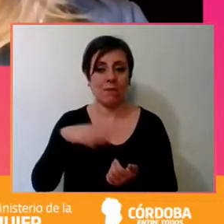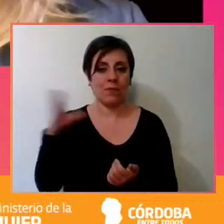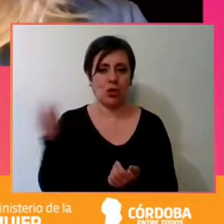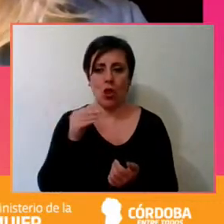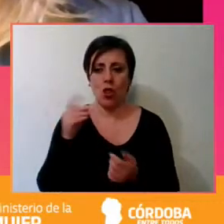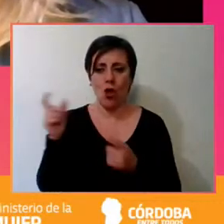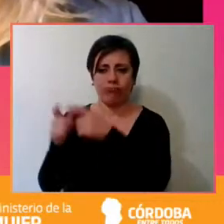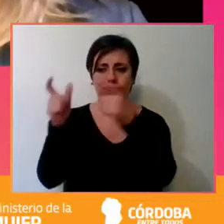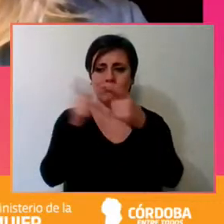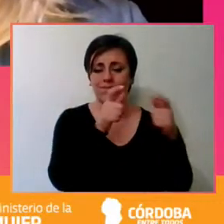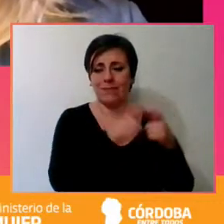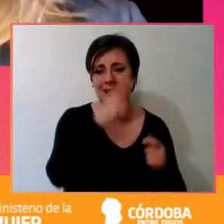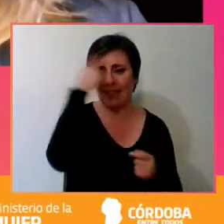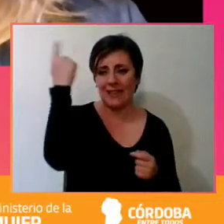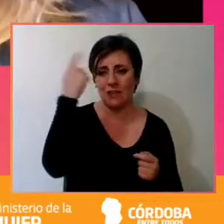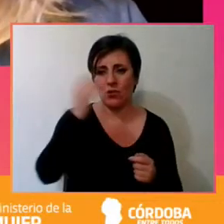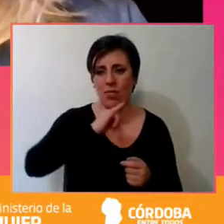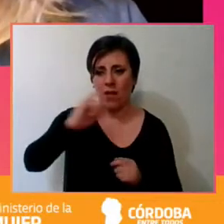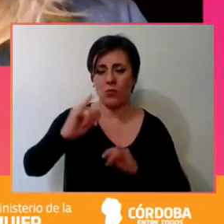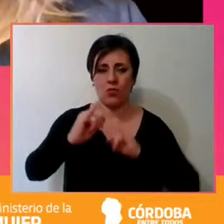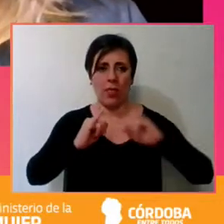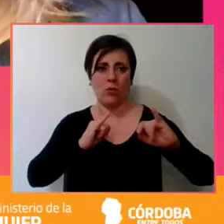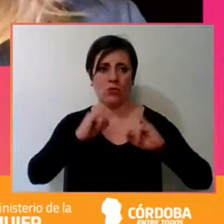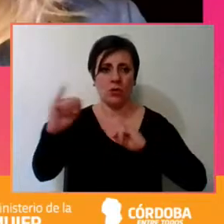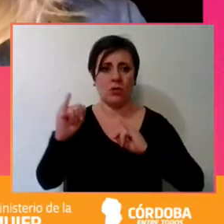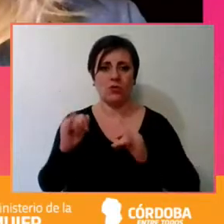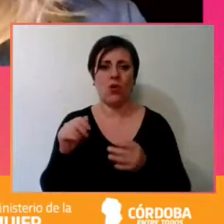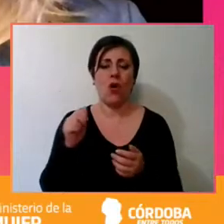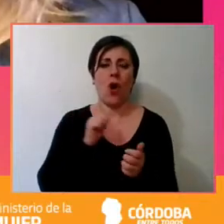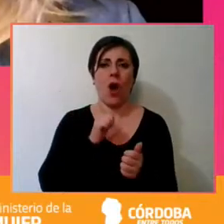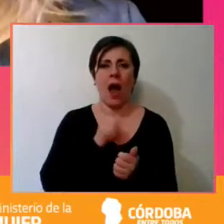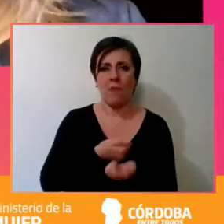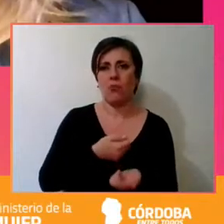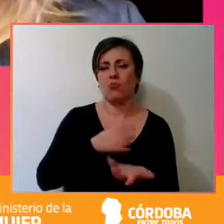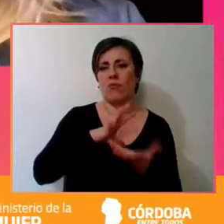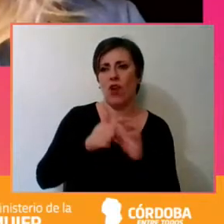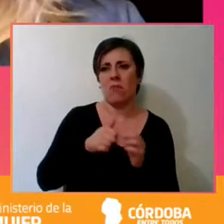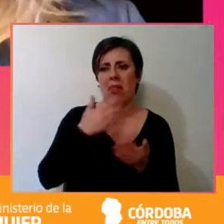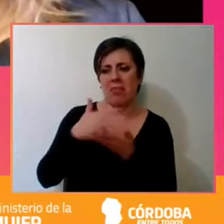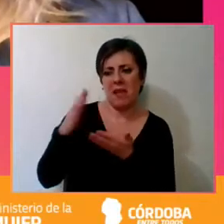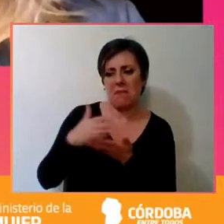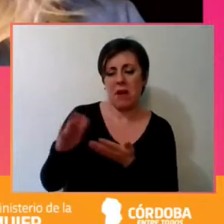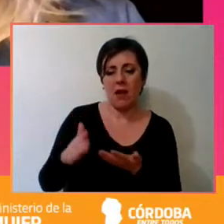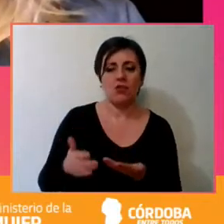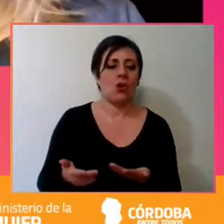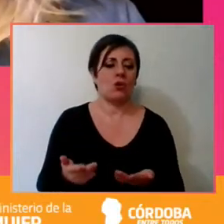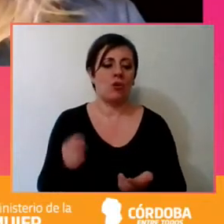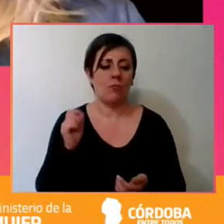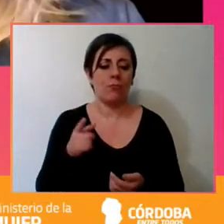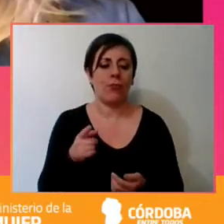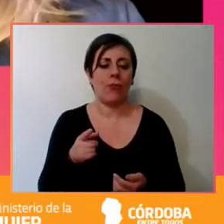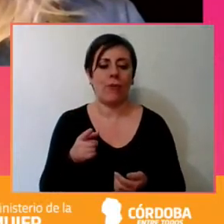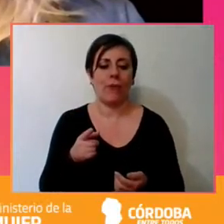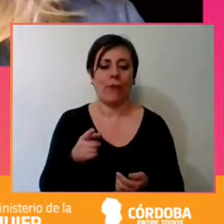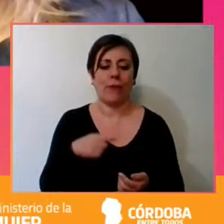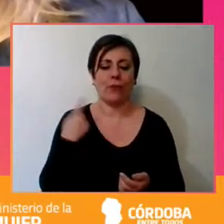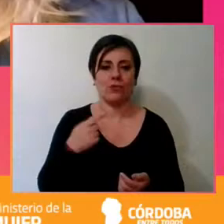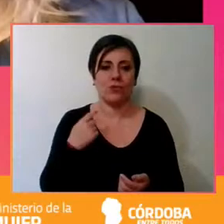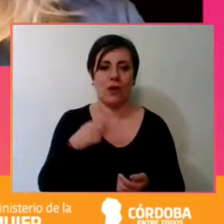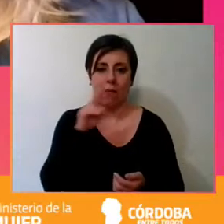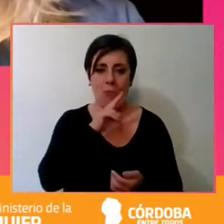internacionales, denunciando los distintos abusos y discriminaciones por las que estamos atravesando las